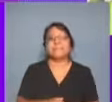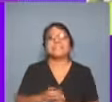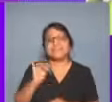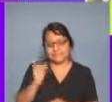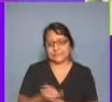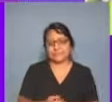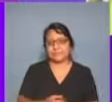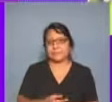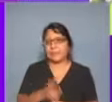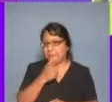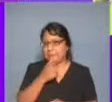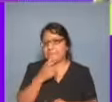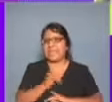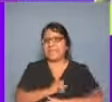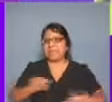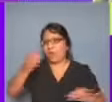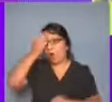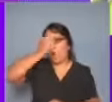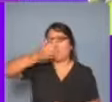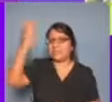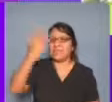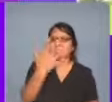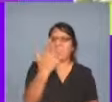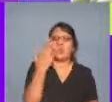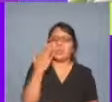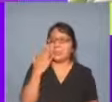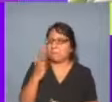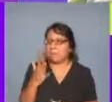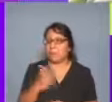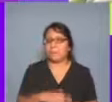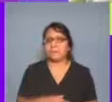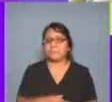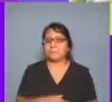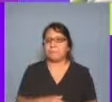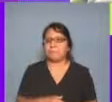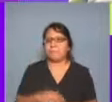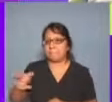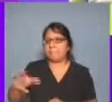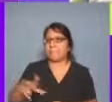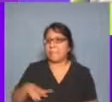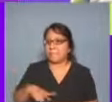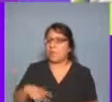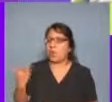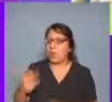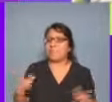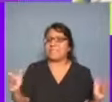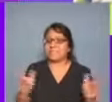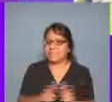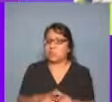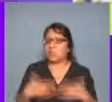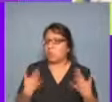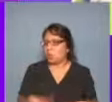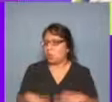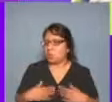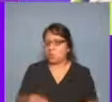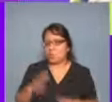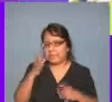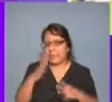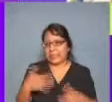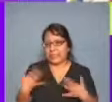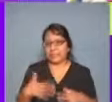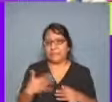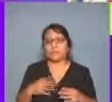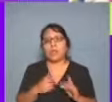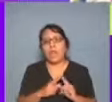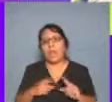Sí me parece que información oficial cerca de las 5 de la tarde porque me dijo que iba a ser una reunión bastante tediosa y bastante larga esperemos